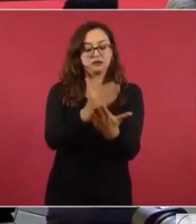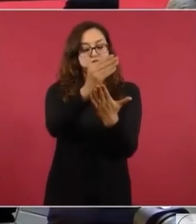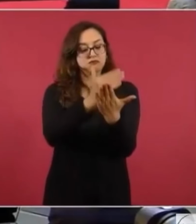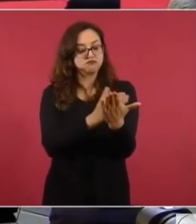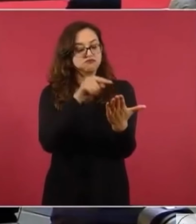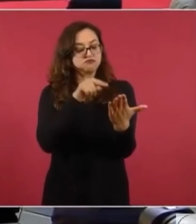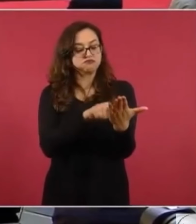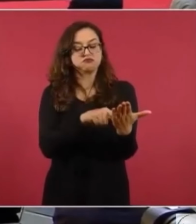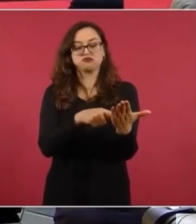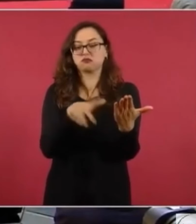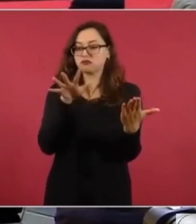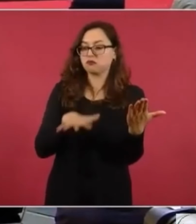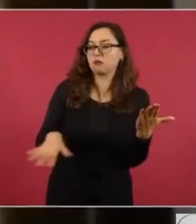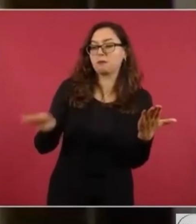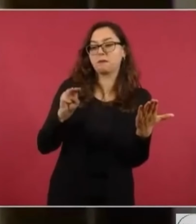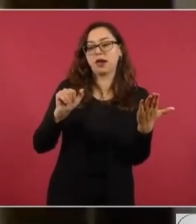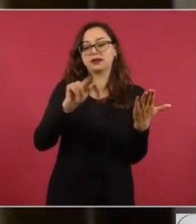ha hecho